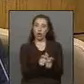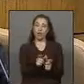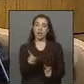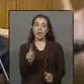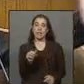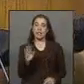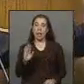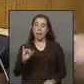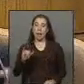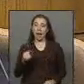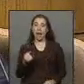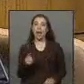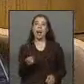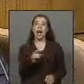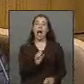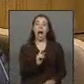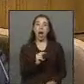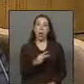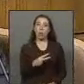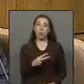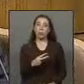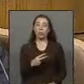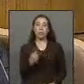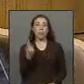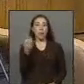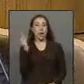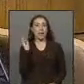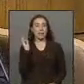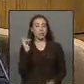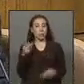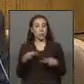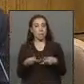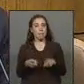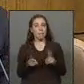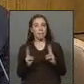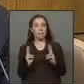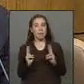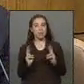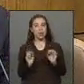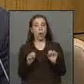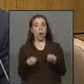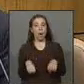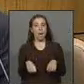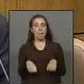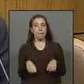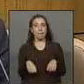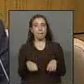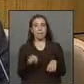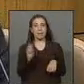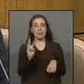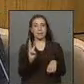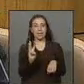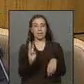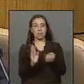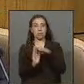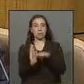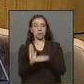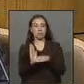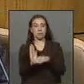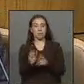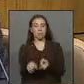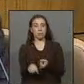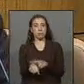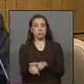Sabaj y Pepe Aut, porque en una sesión nos permitieron aprobar estos tres protocolos